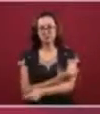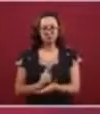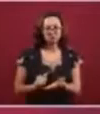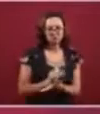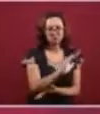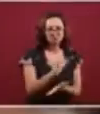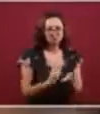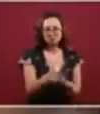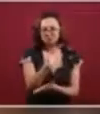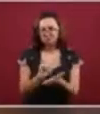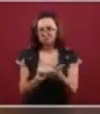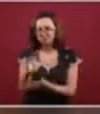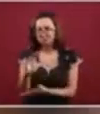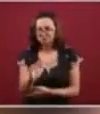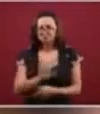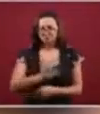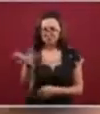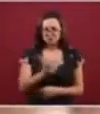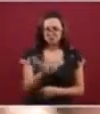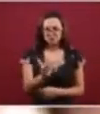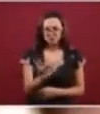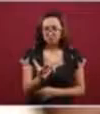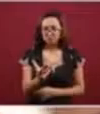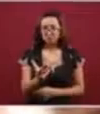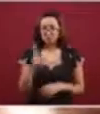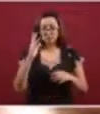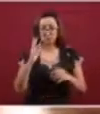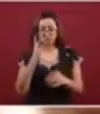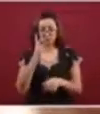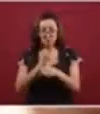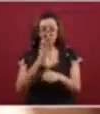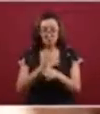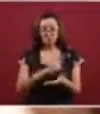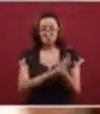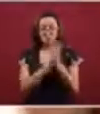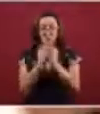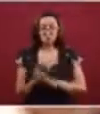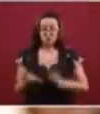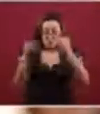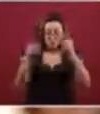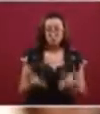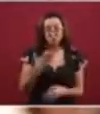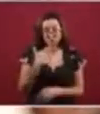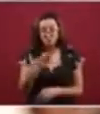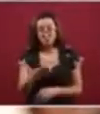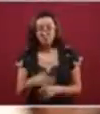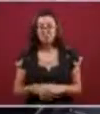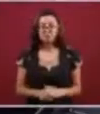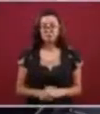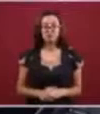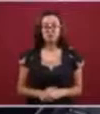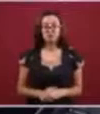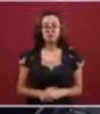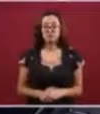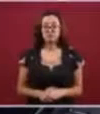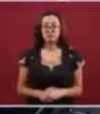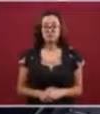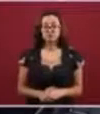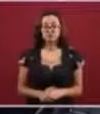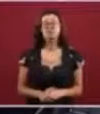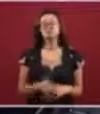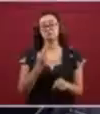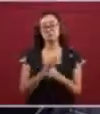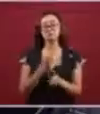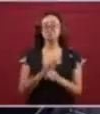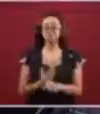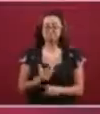compañeros de la forma en la que se hizo es una cuarta transformación. ¿Es la forma de una cuarta transformación? Pues mira, estamos en